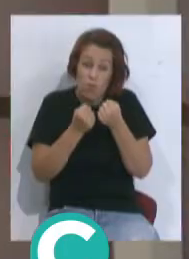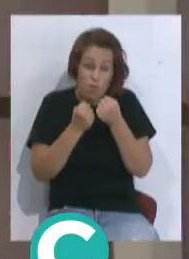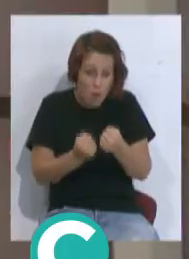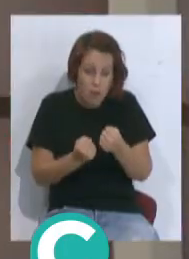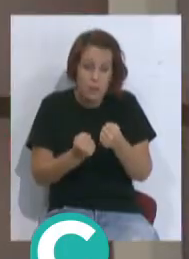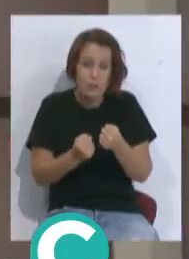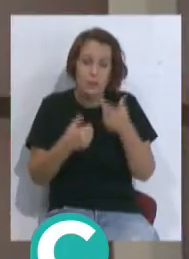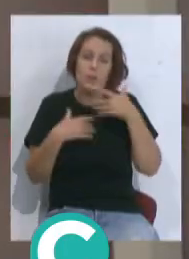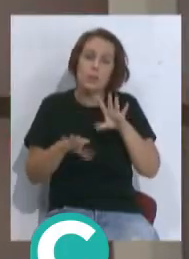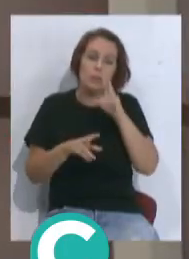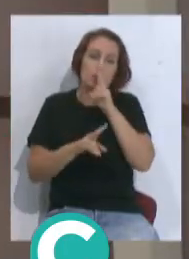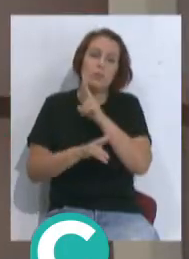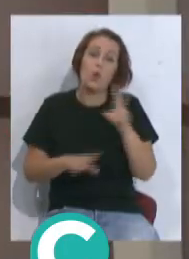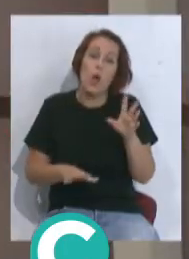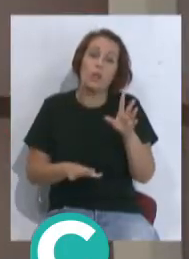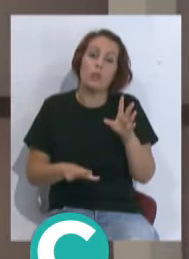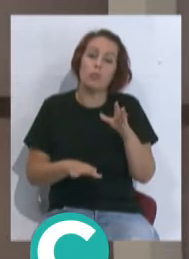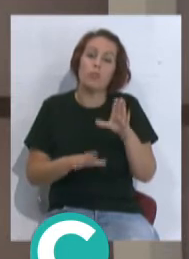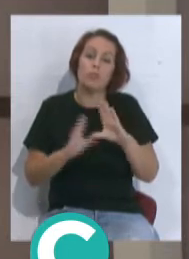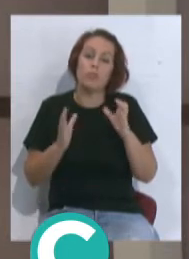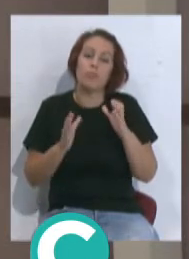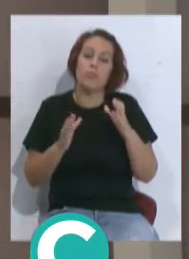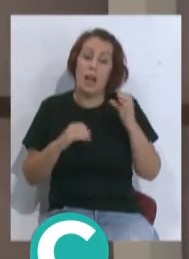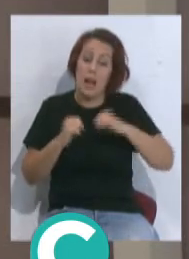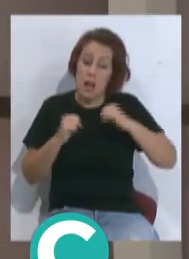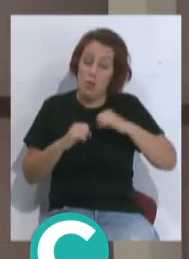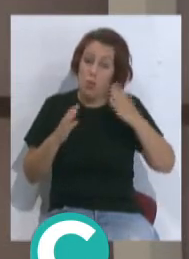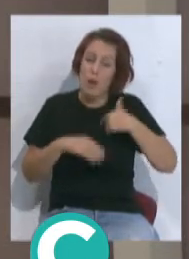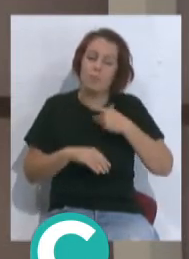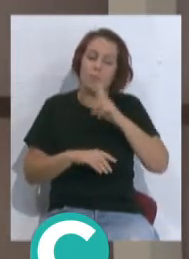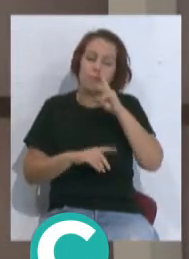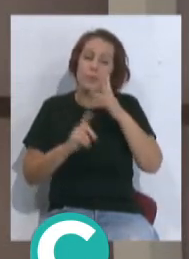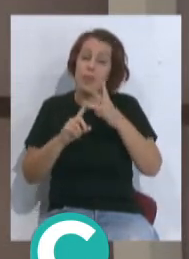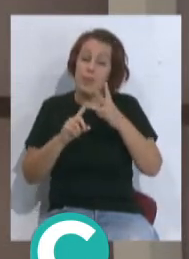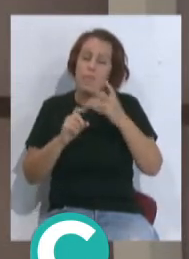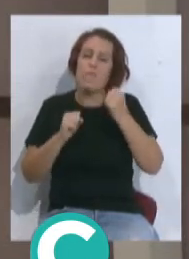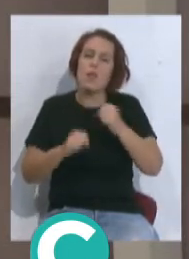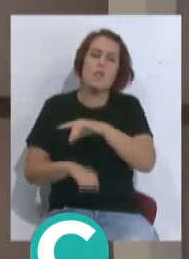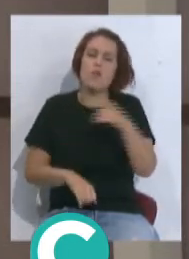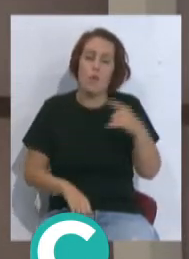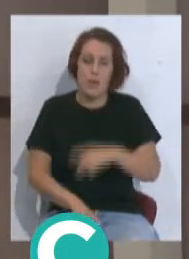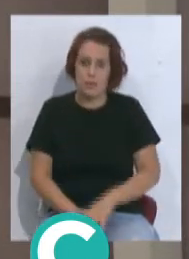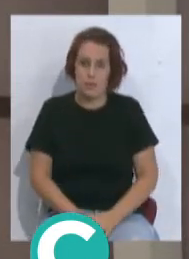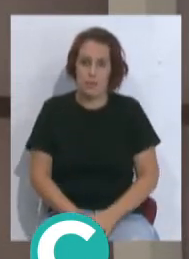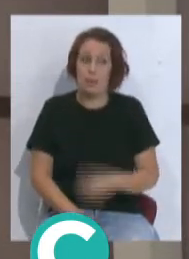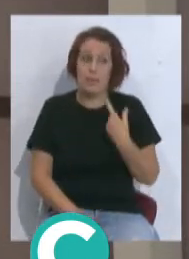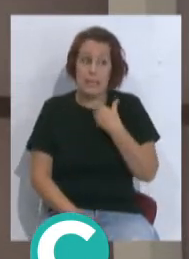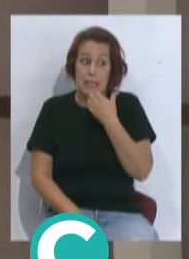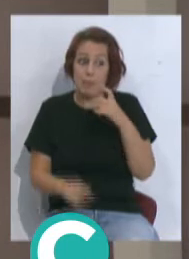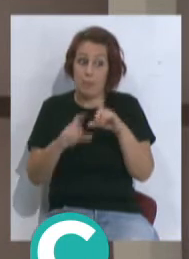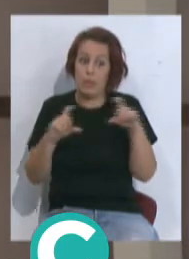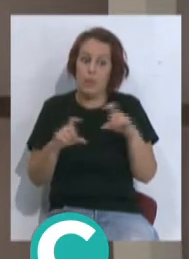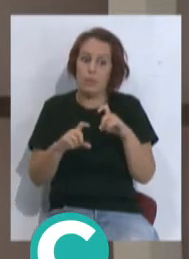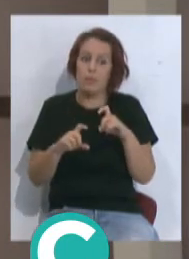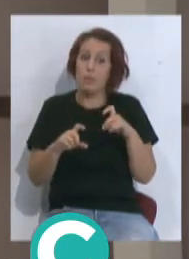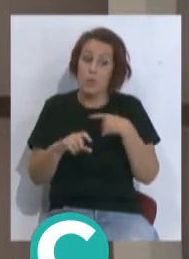tiene, que aunque se lleve 2 años sin salir, al tercero viene con más fuerza. Y viene en todos los sentidos. Que hay una empresa que pues ya